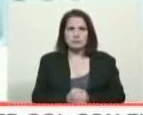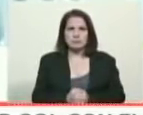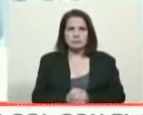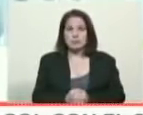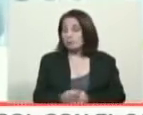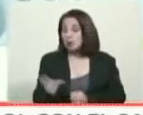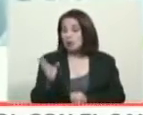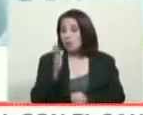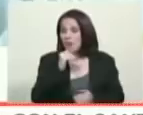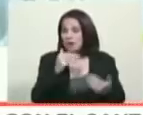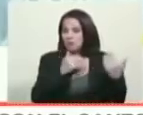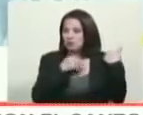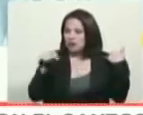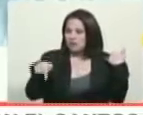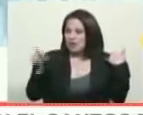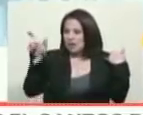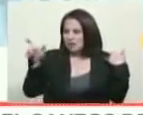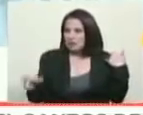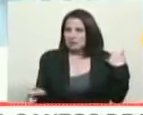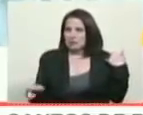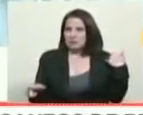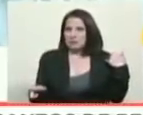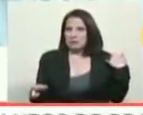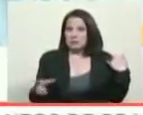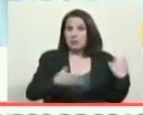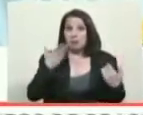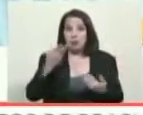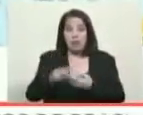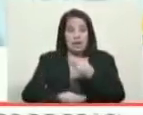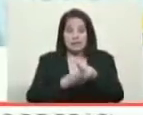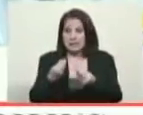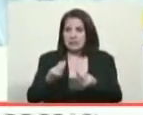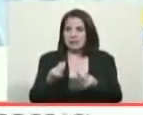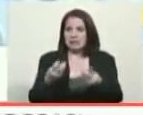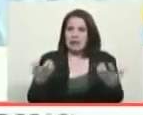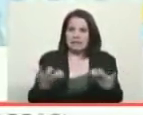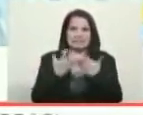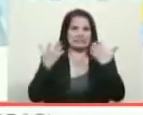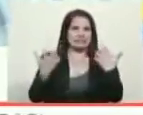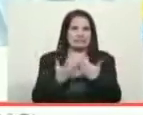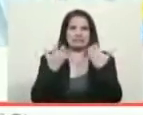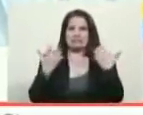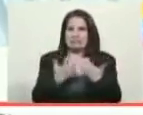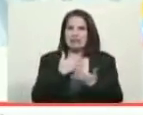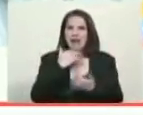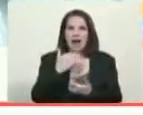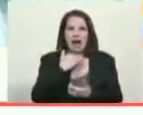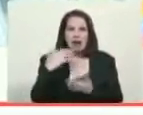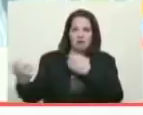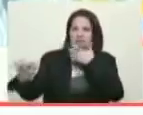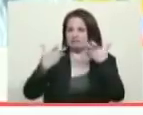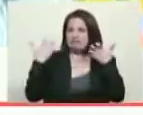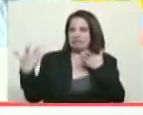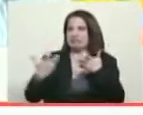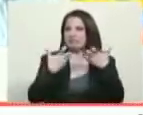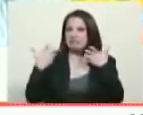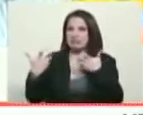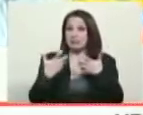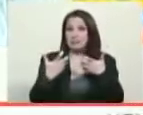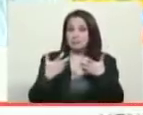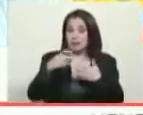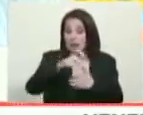irresponsabilidad que puede llevarnos a unas consecuencias que es donde ellos quieren al enfrentamiento entre